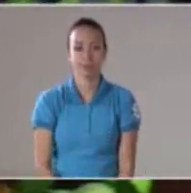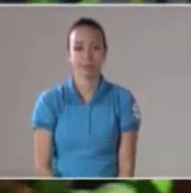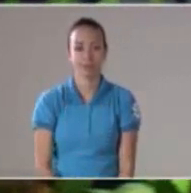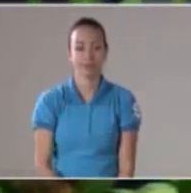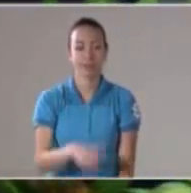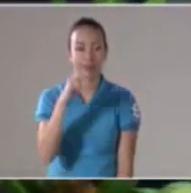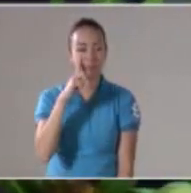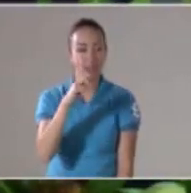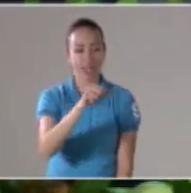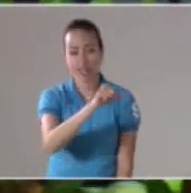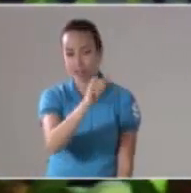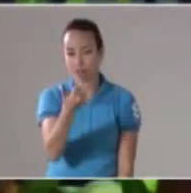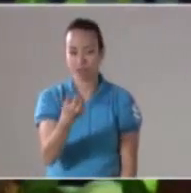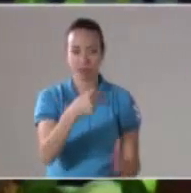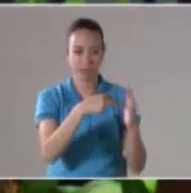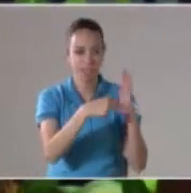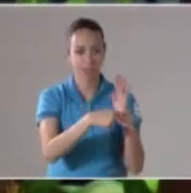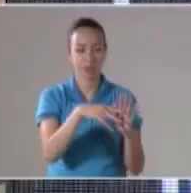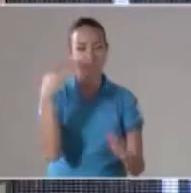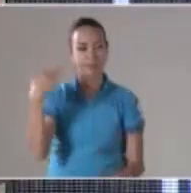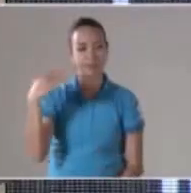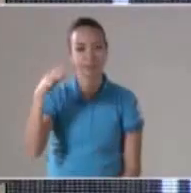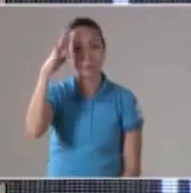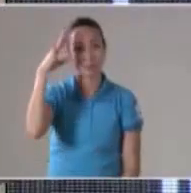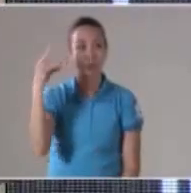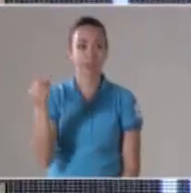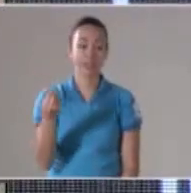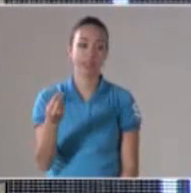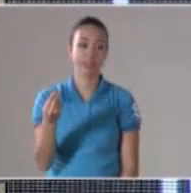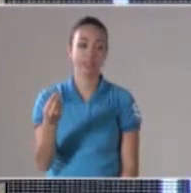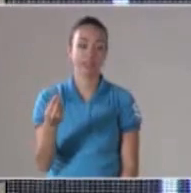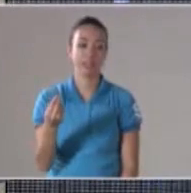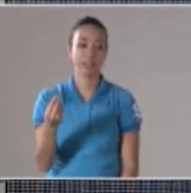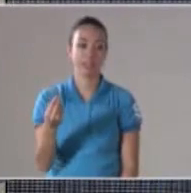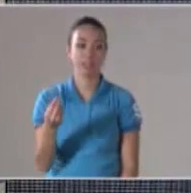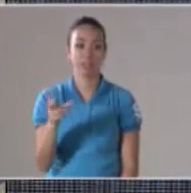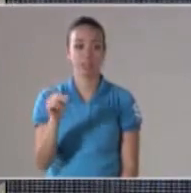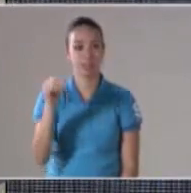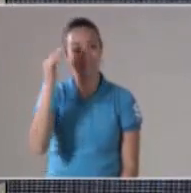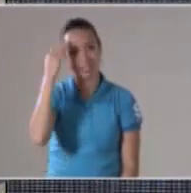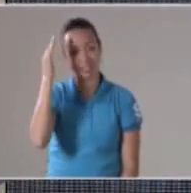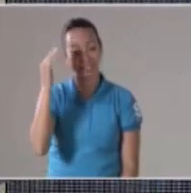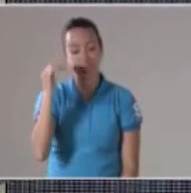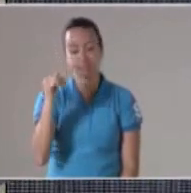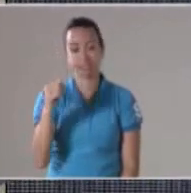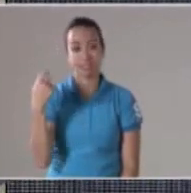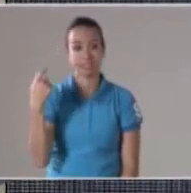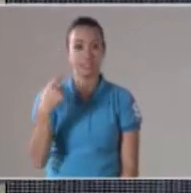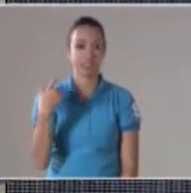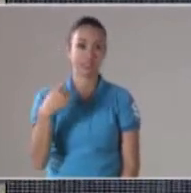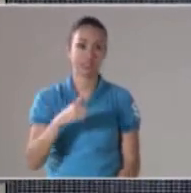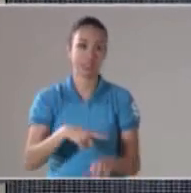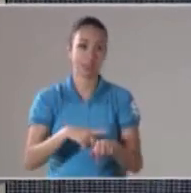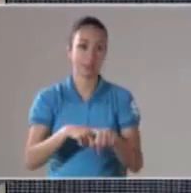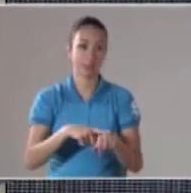Mire este otro versículo así rápido, hermano, porque realmente no sé si voy rápido, pero mire pues.